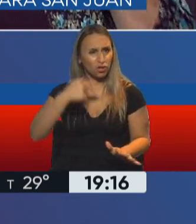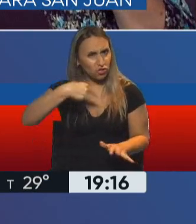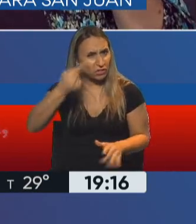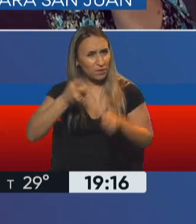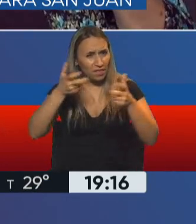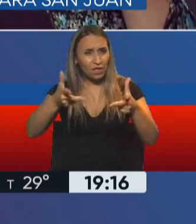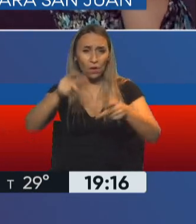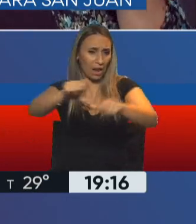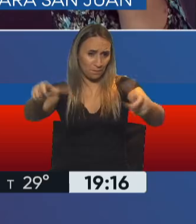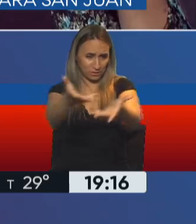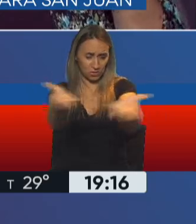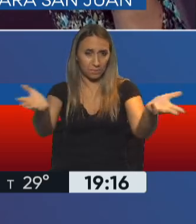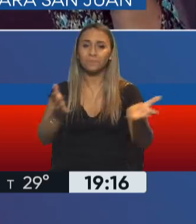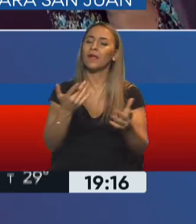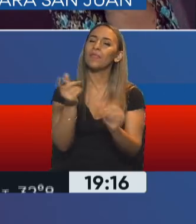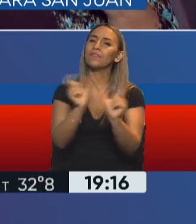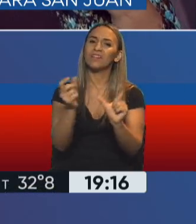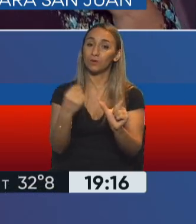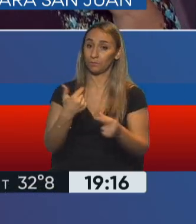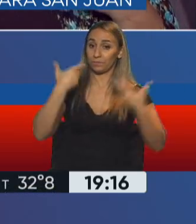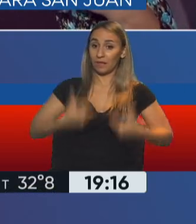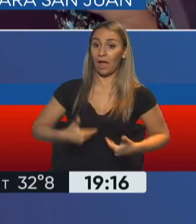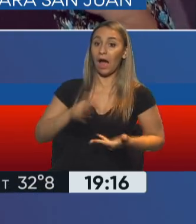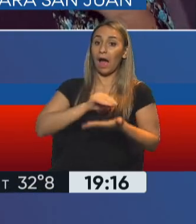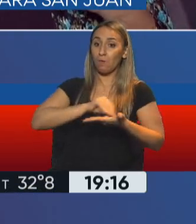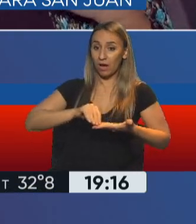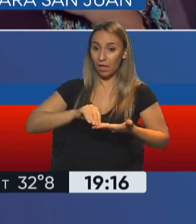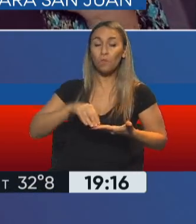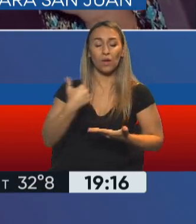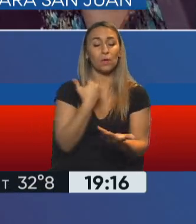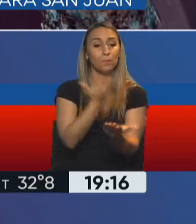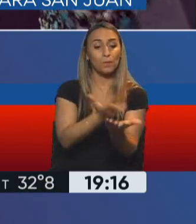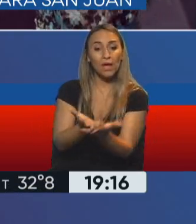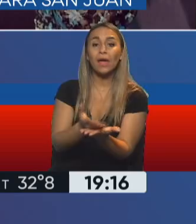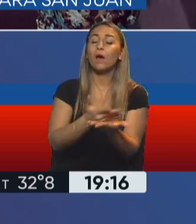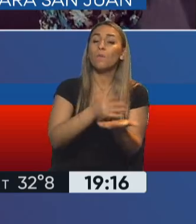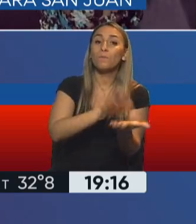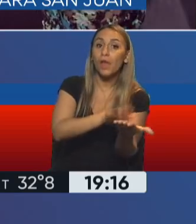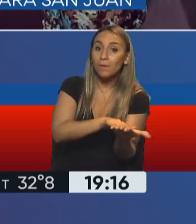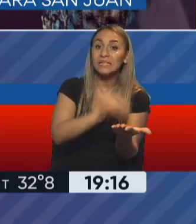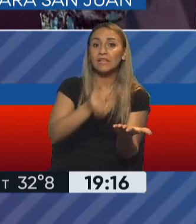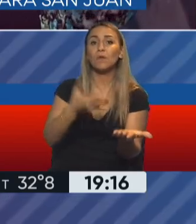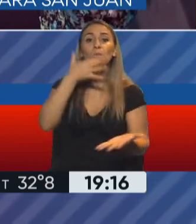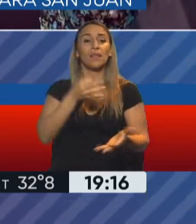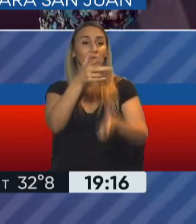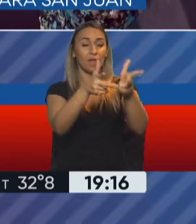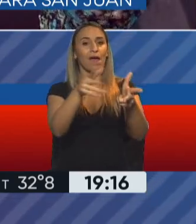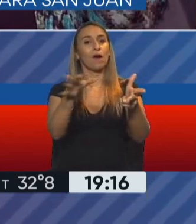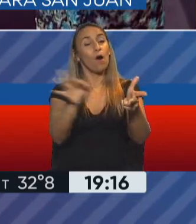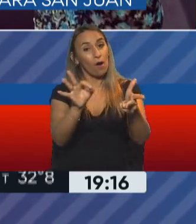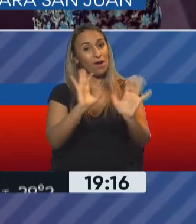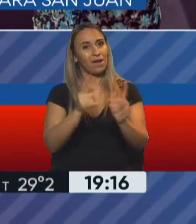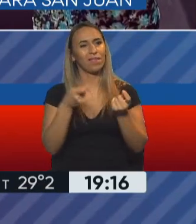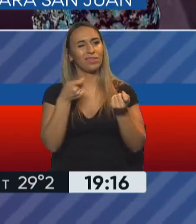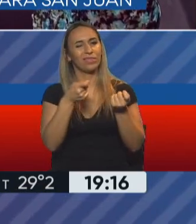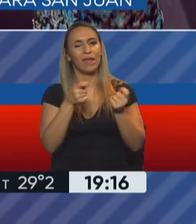una diferencia. Uno como abogado puede ir con pruebas y con la verdad, o con chicanas procesales, que son legales, pero son